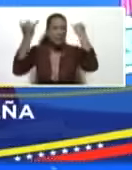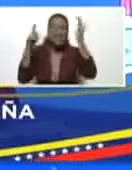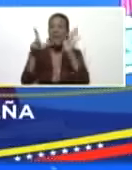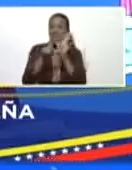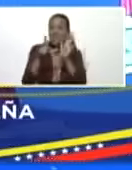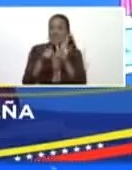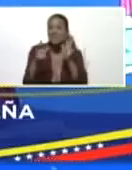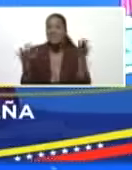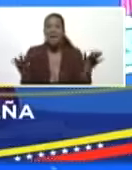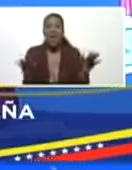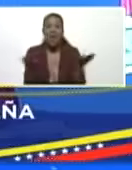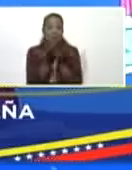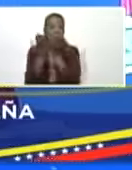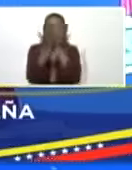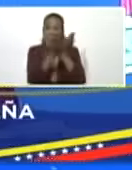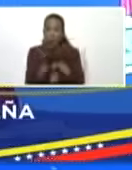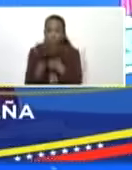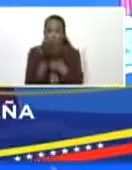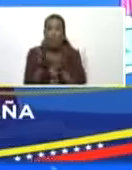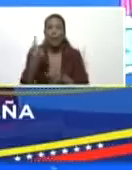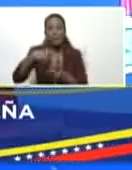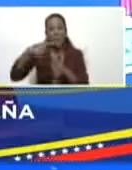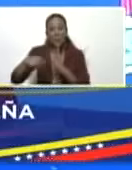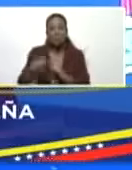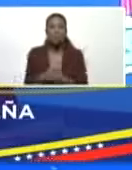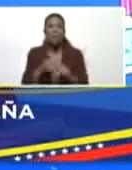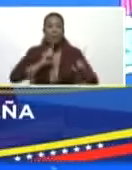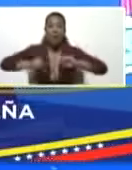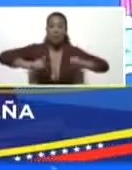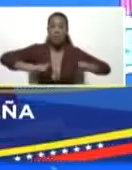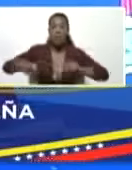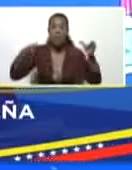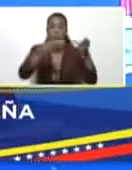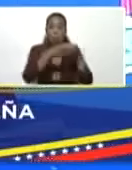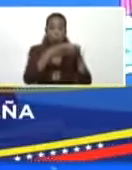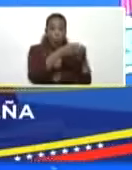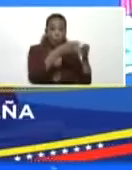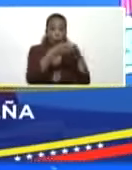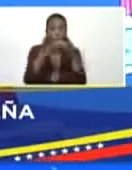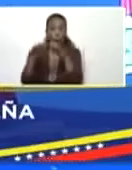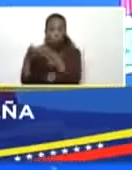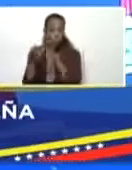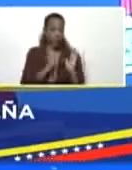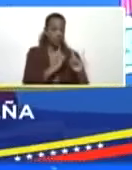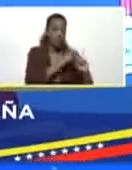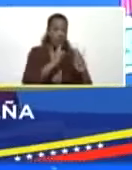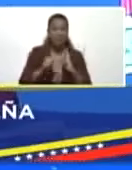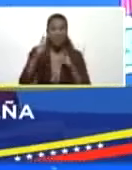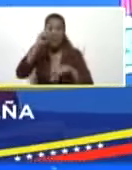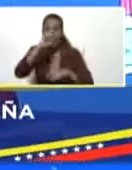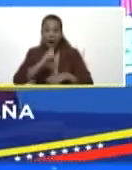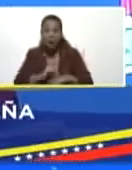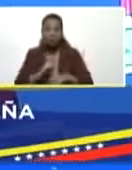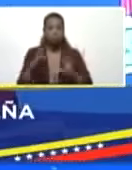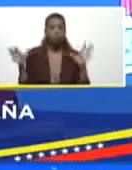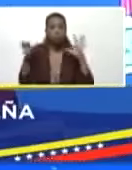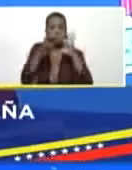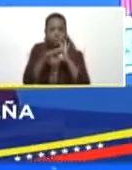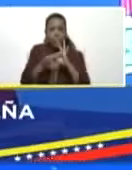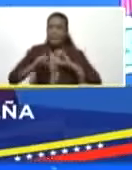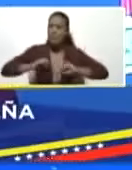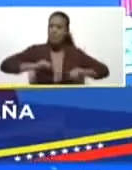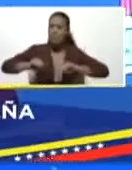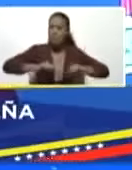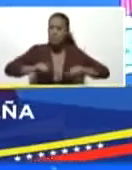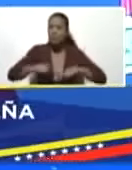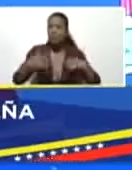liceos y colegios de Venezuela. Para dirigir este equipo de articulación, unificación y